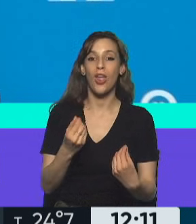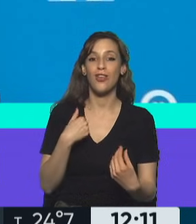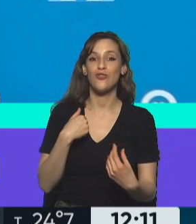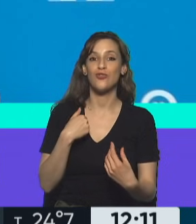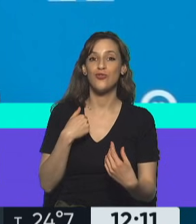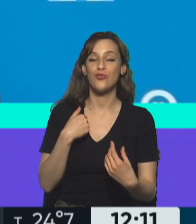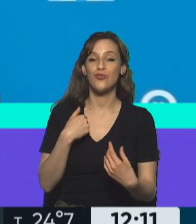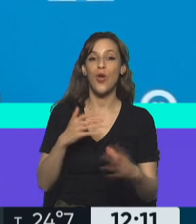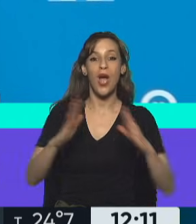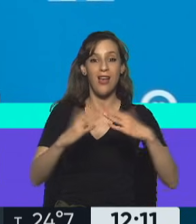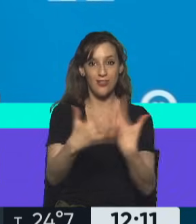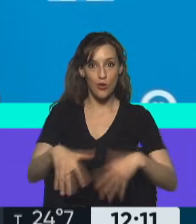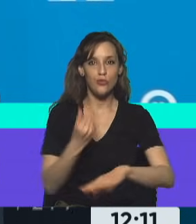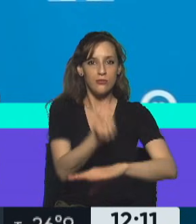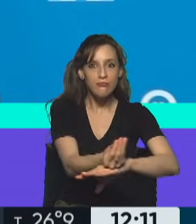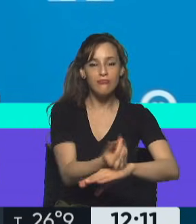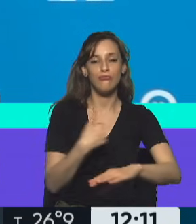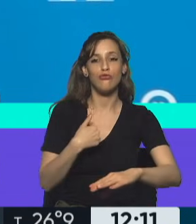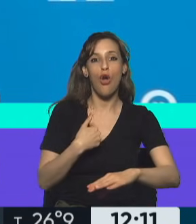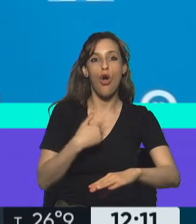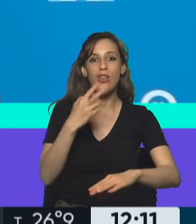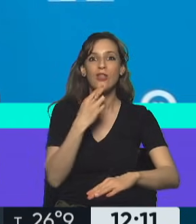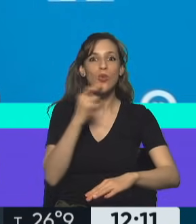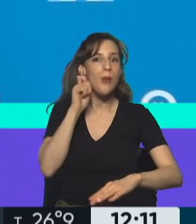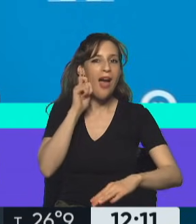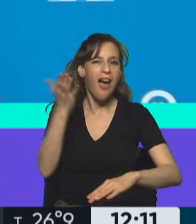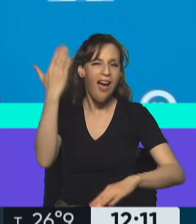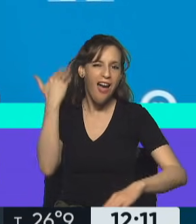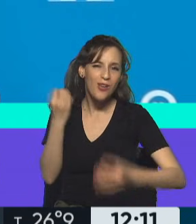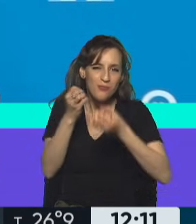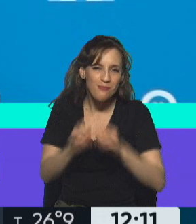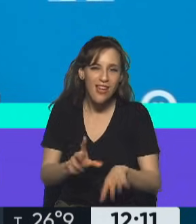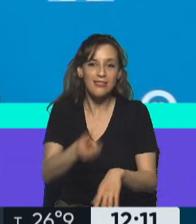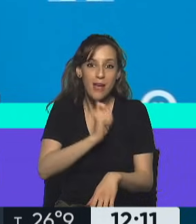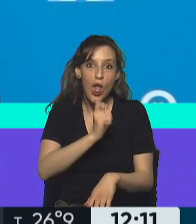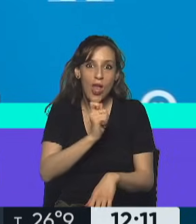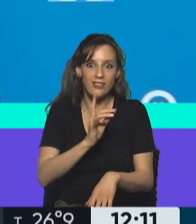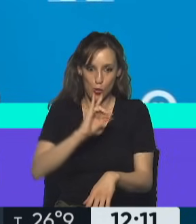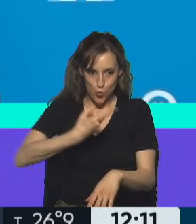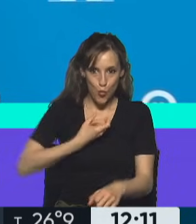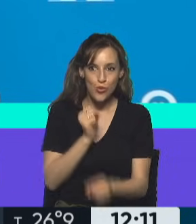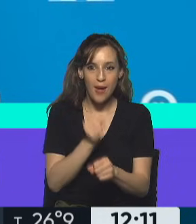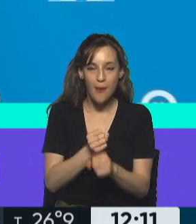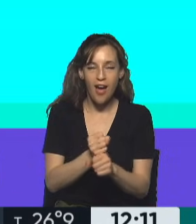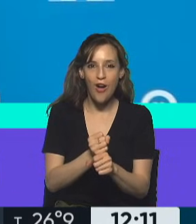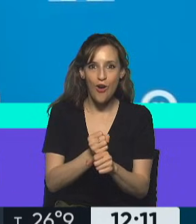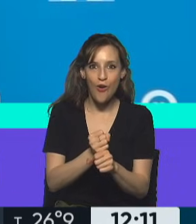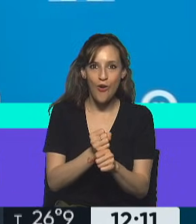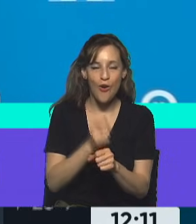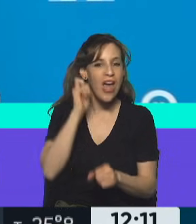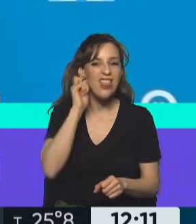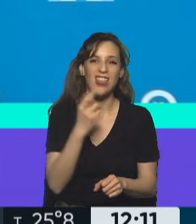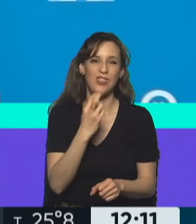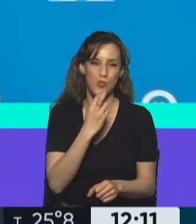periodistas de la Casa de Gobierno con 19 años, en el año 1985. Fue mi primer tarea periodística, fui la